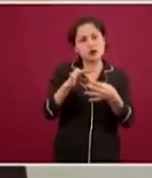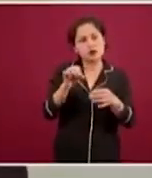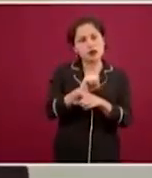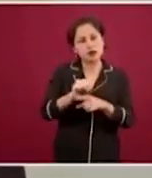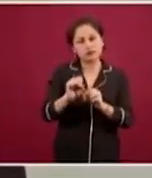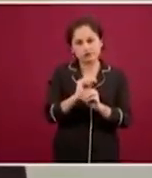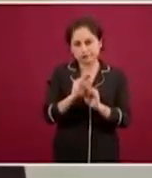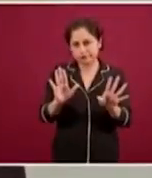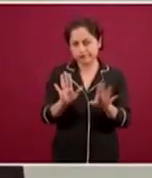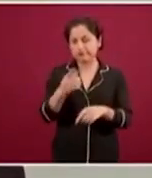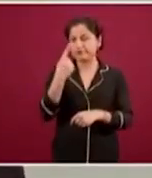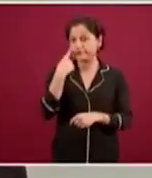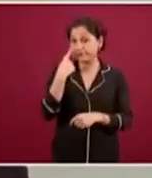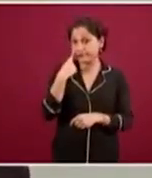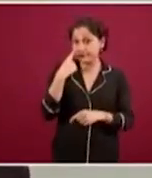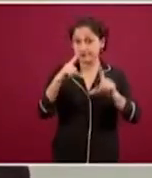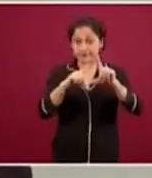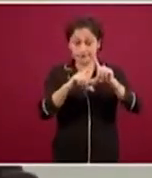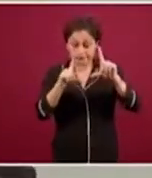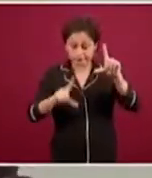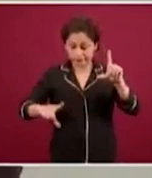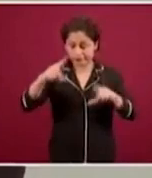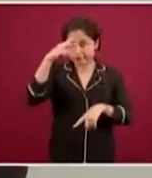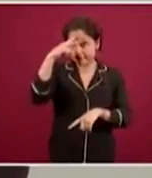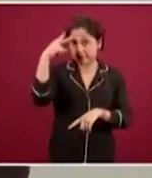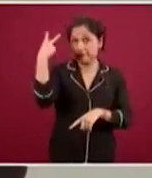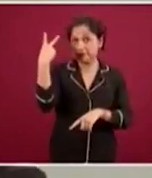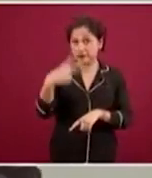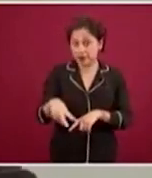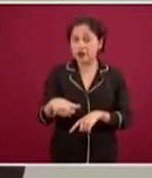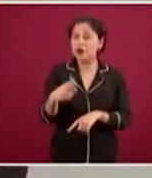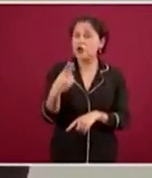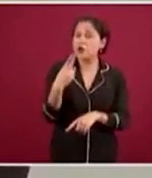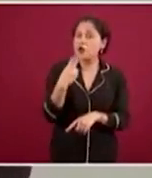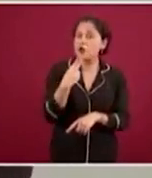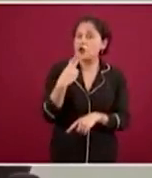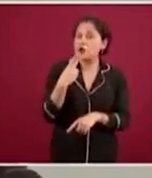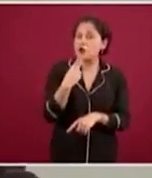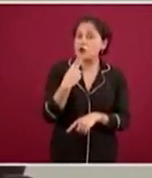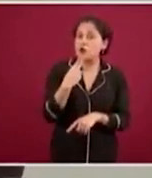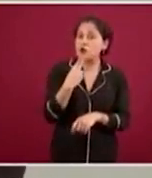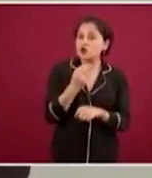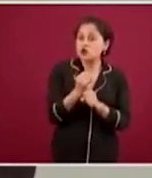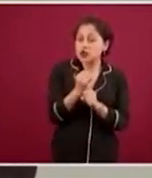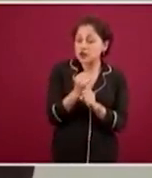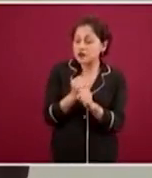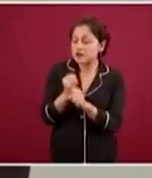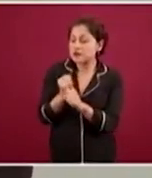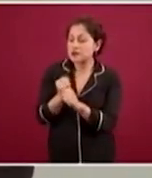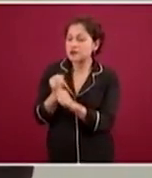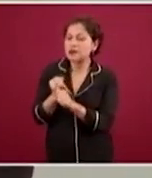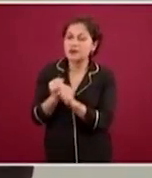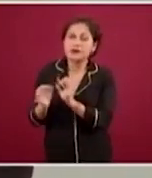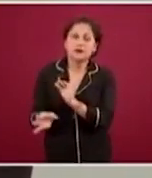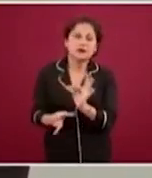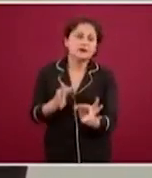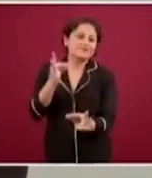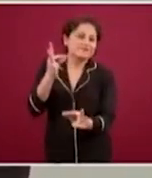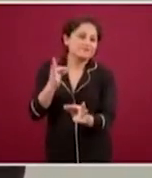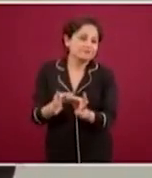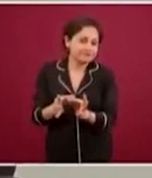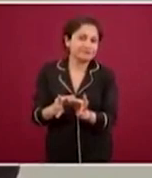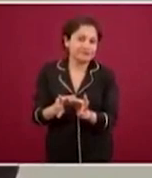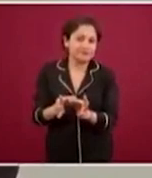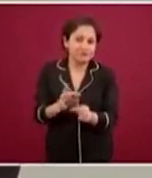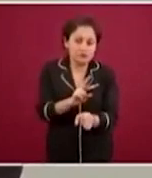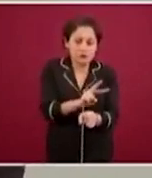méxico utiliza un método probado científicamente fundamentado de vigilancia